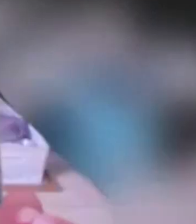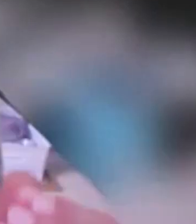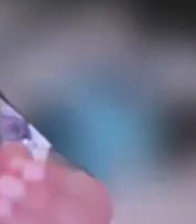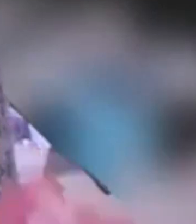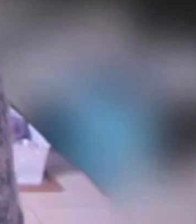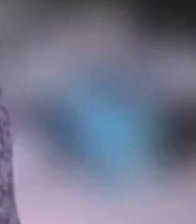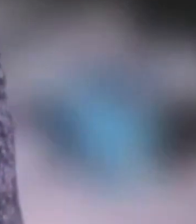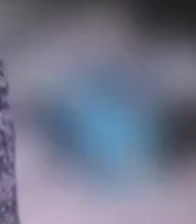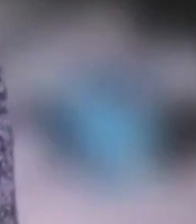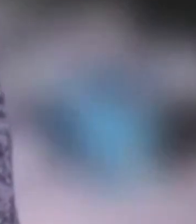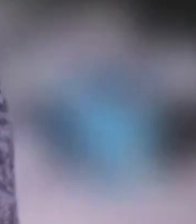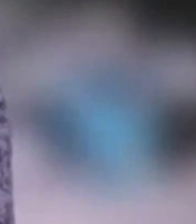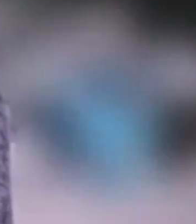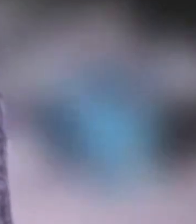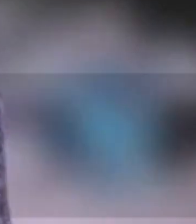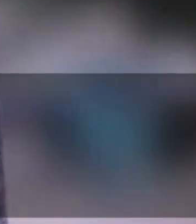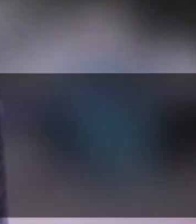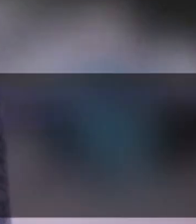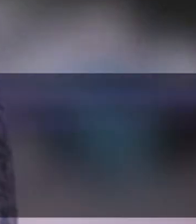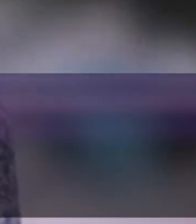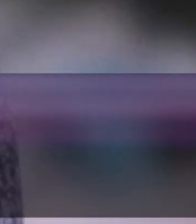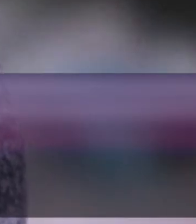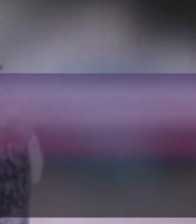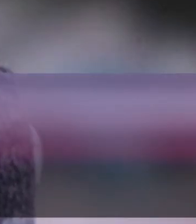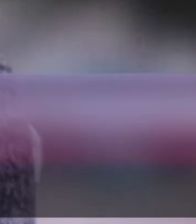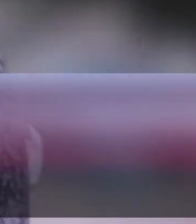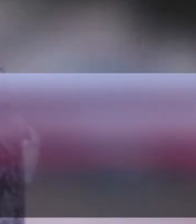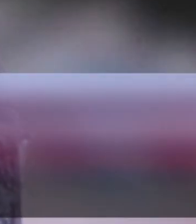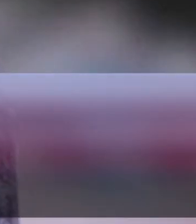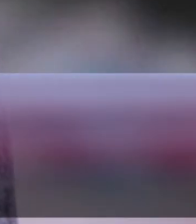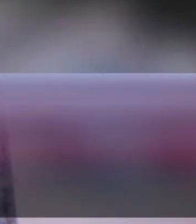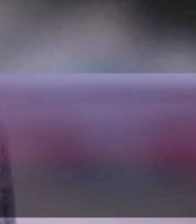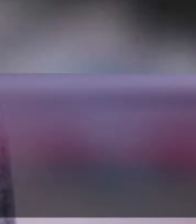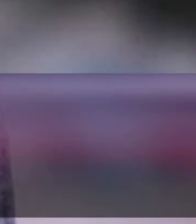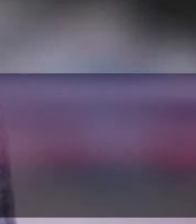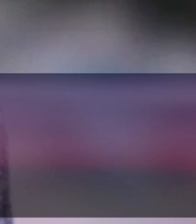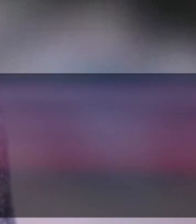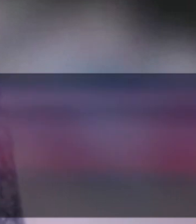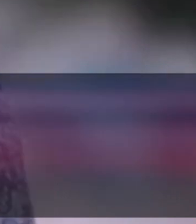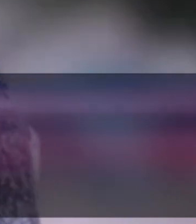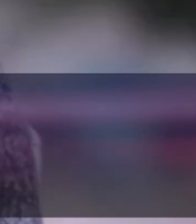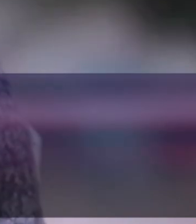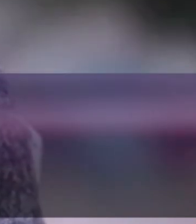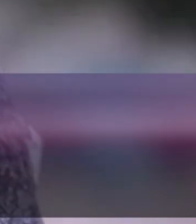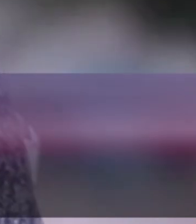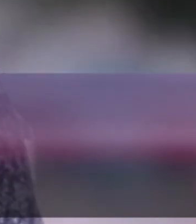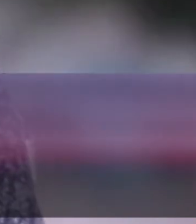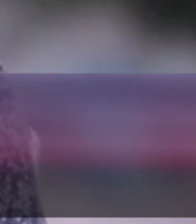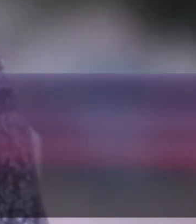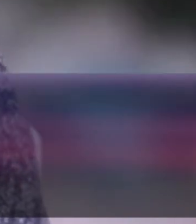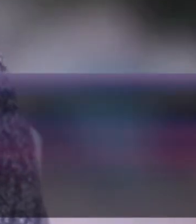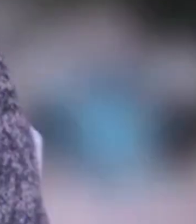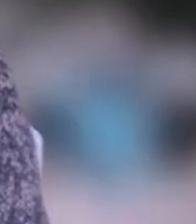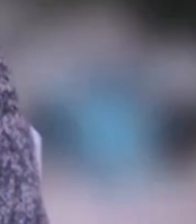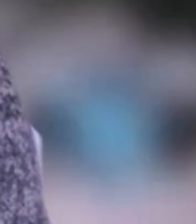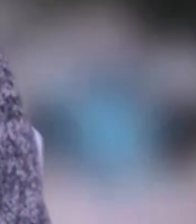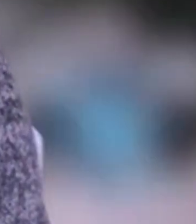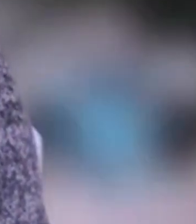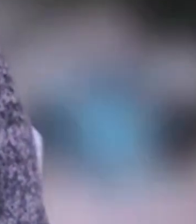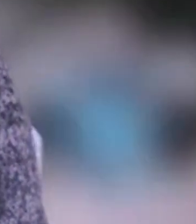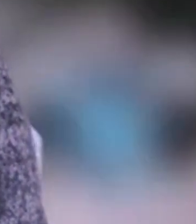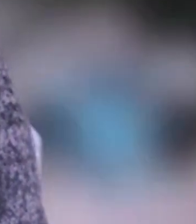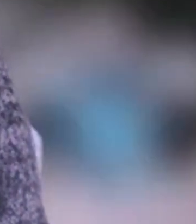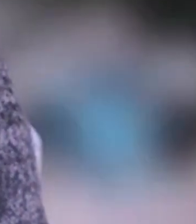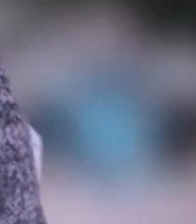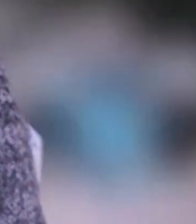algunas mejoras leves, estas no son sostenibles y no hemos hecho algunas mejoras en otras áreas que el país va a